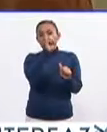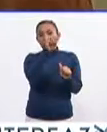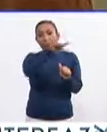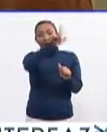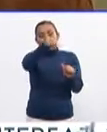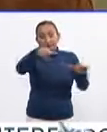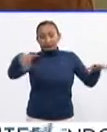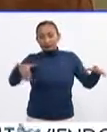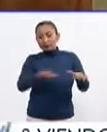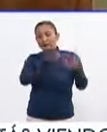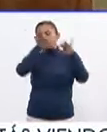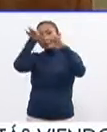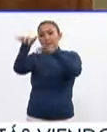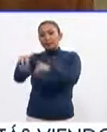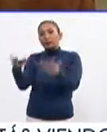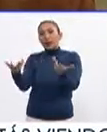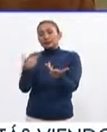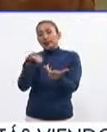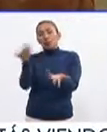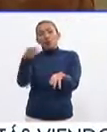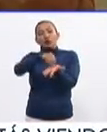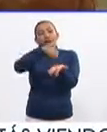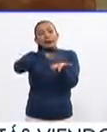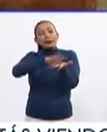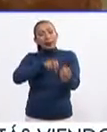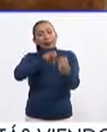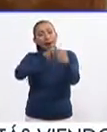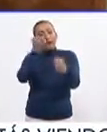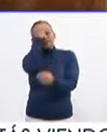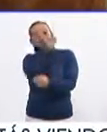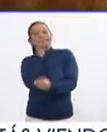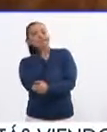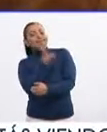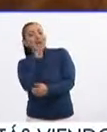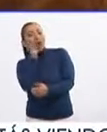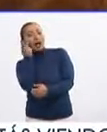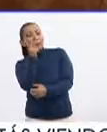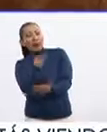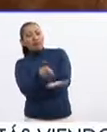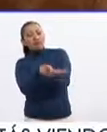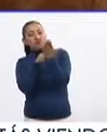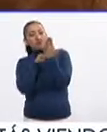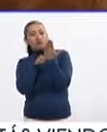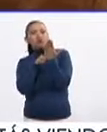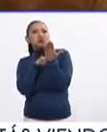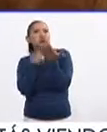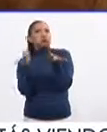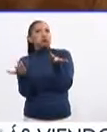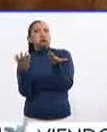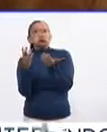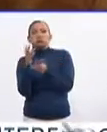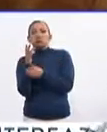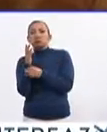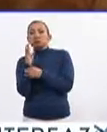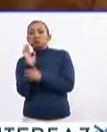UNAM se recibe una cita para una audición donde presentan un